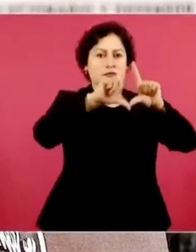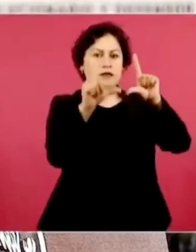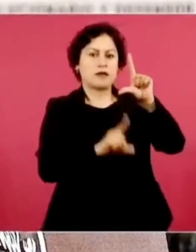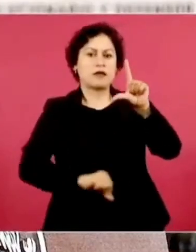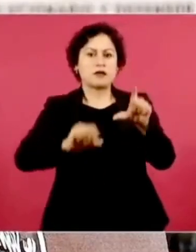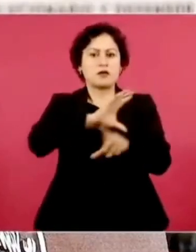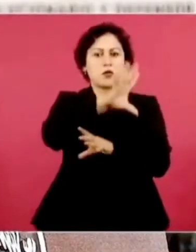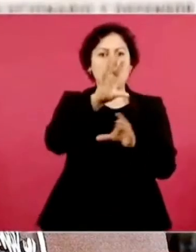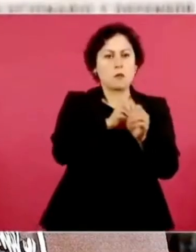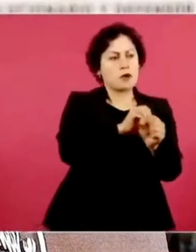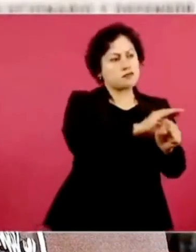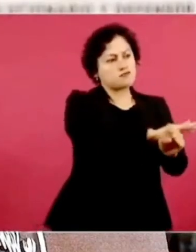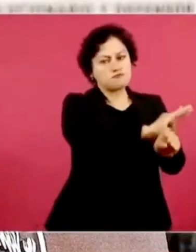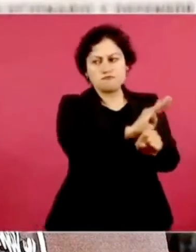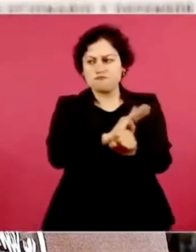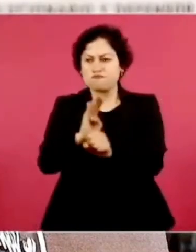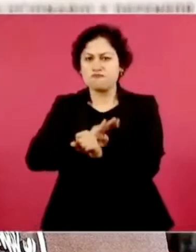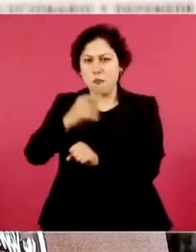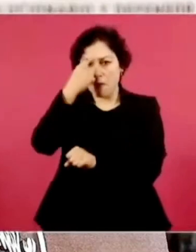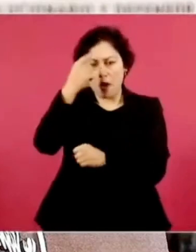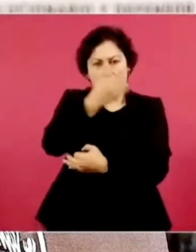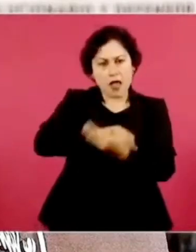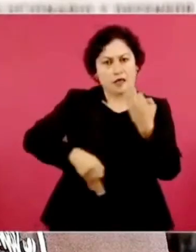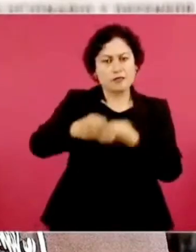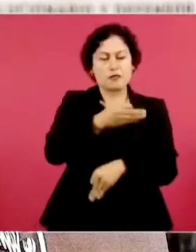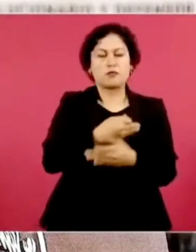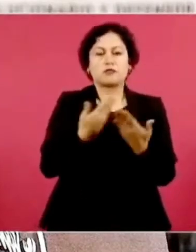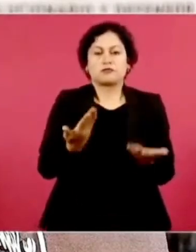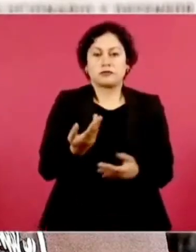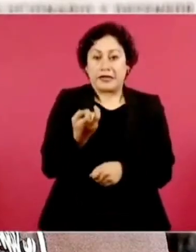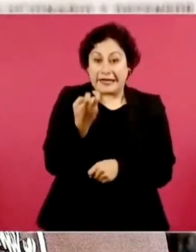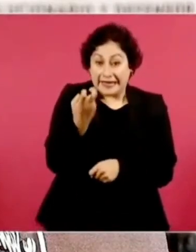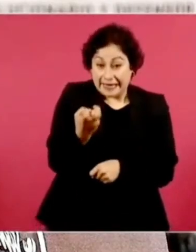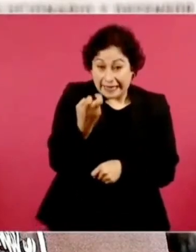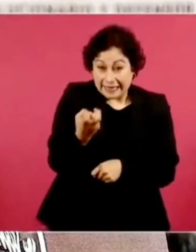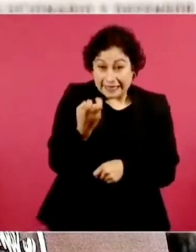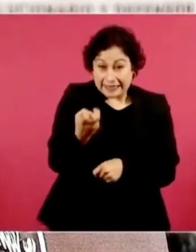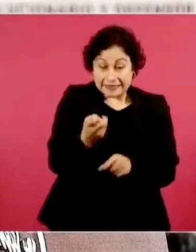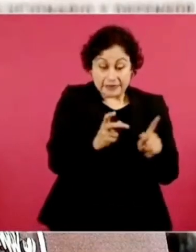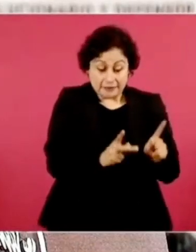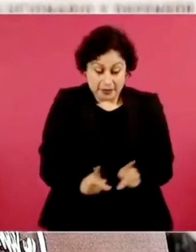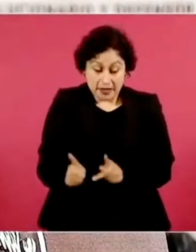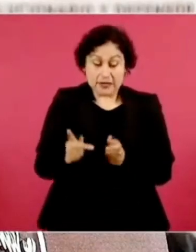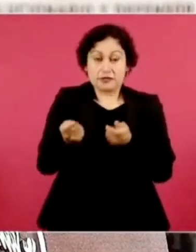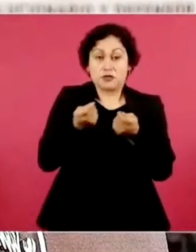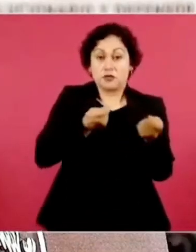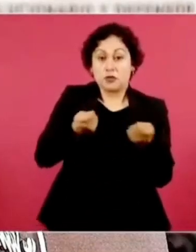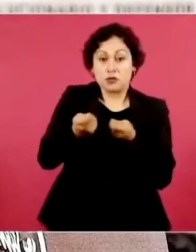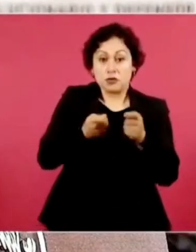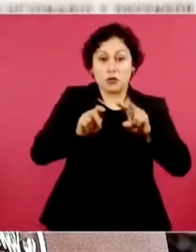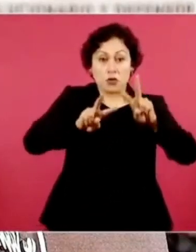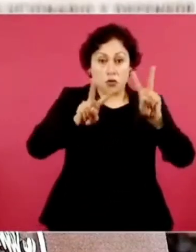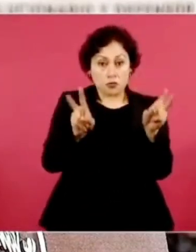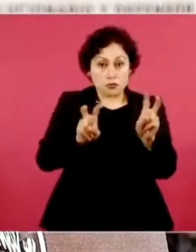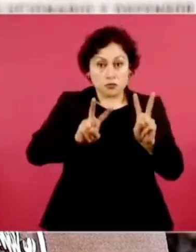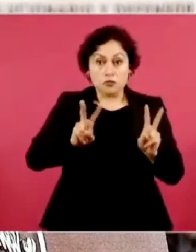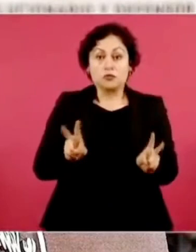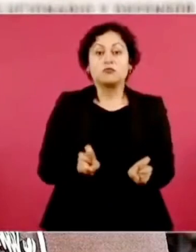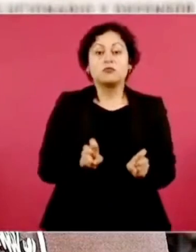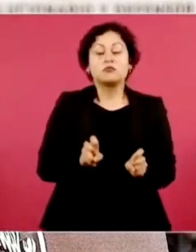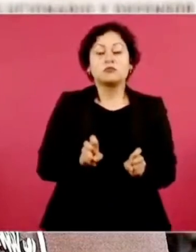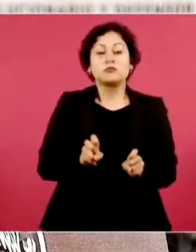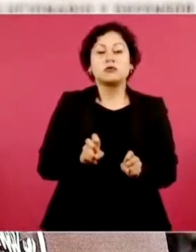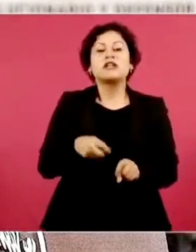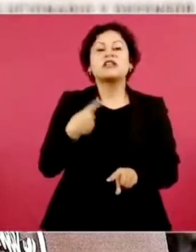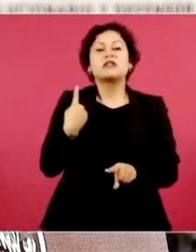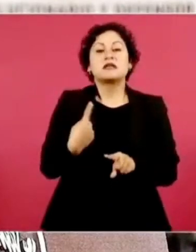acceso a todo el pueblo de México. Este principio de planeación y control bajo la responsabilidad